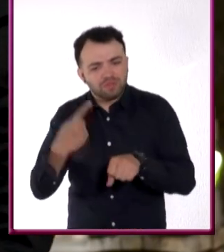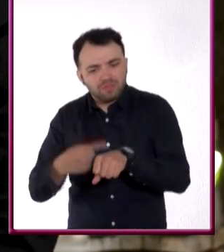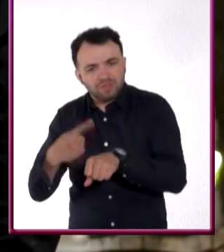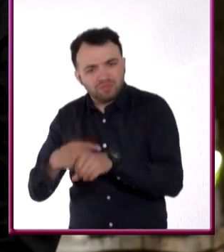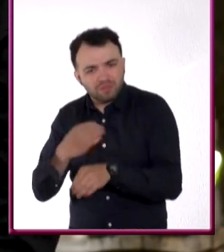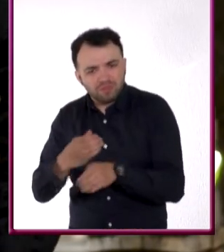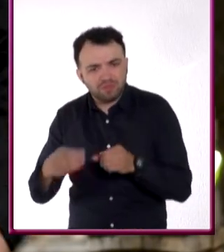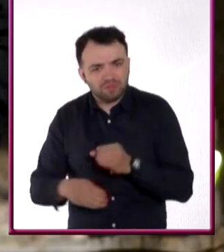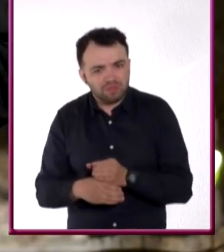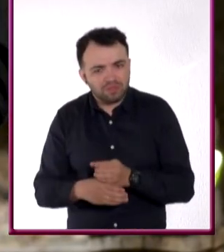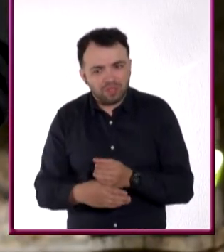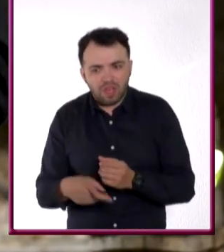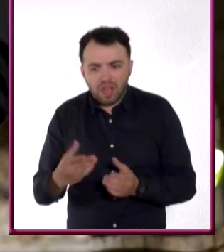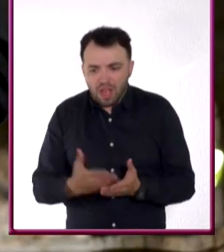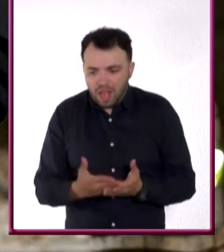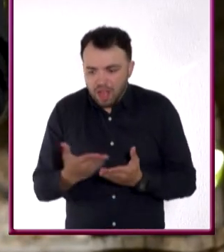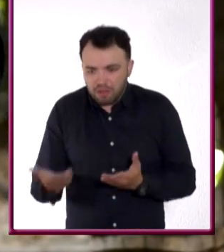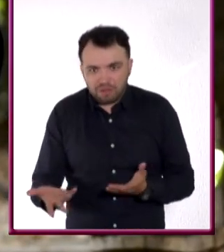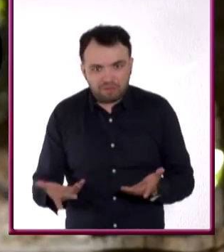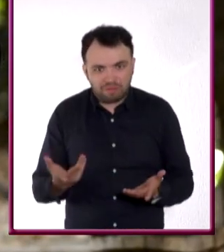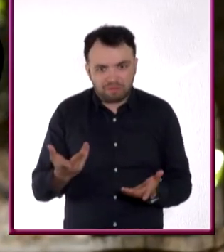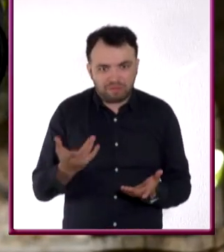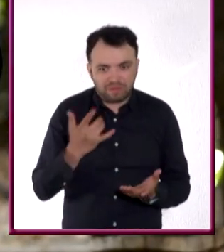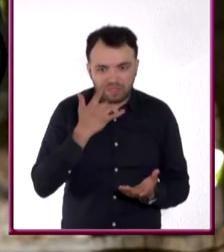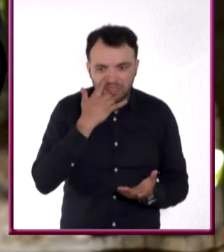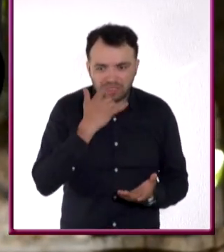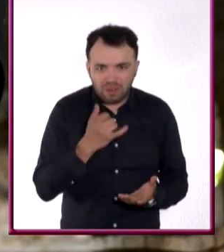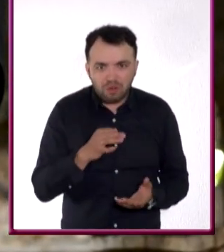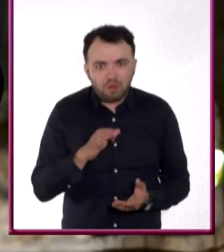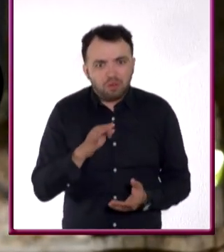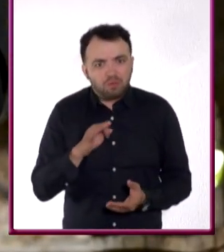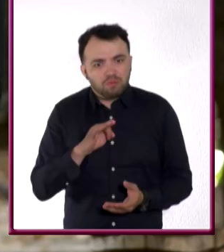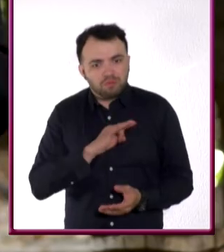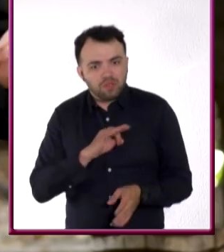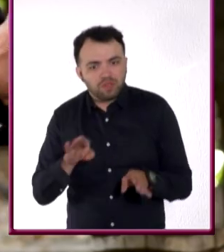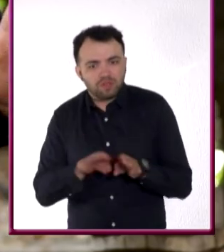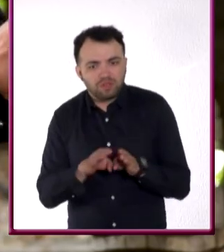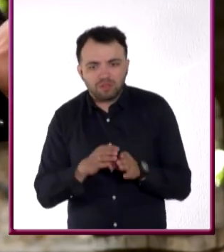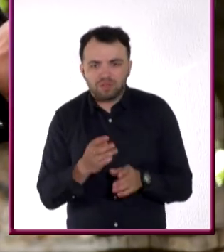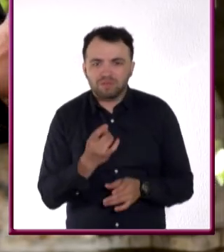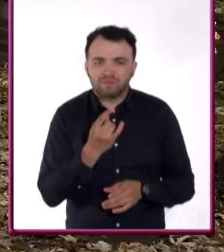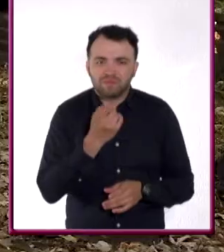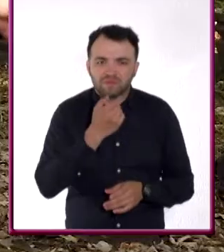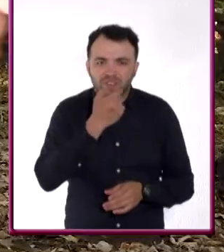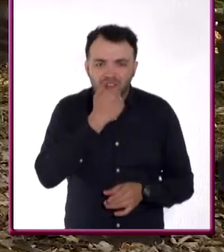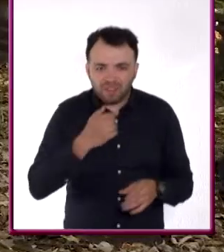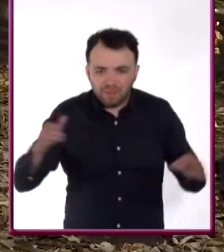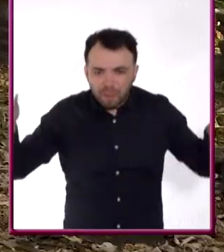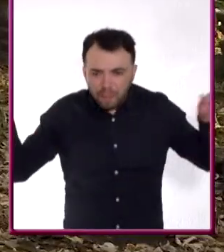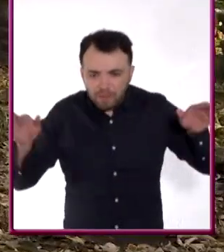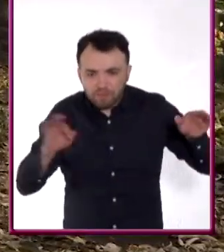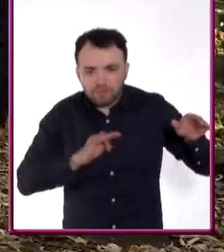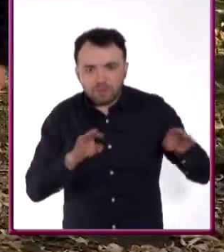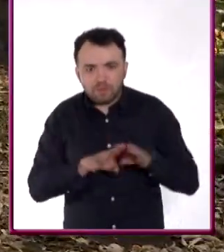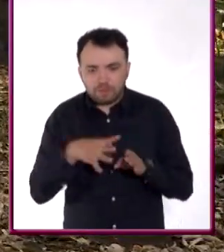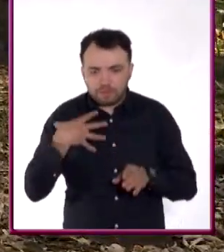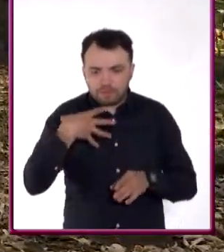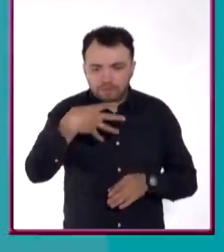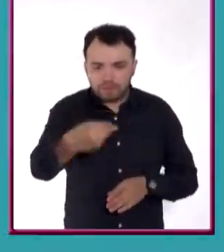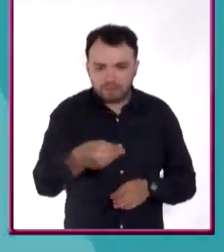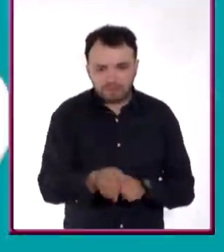murciélagos o pangolines a personas? Ah, ese es un tema de evolución y cuidado del ambiente. Mira, vamos a ver esta